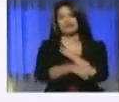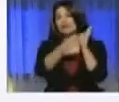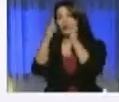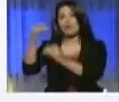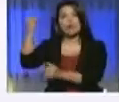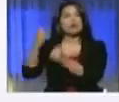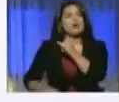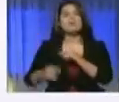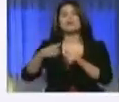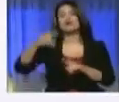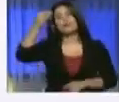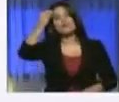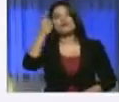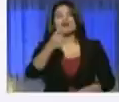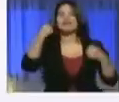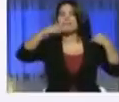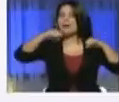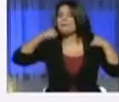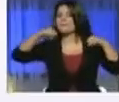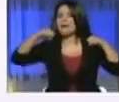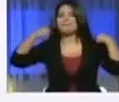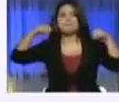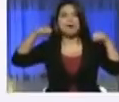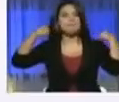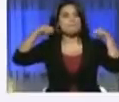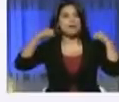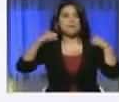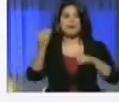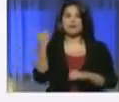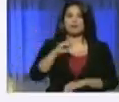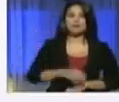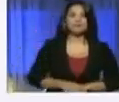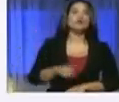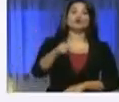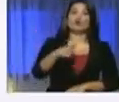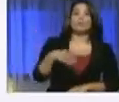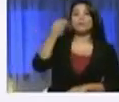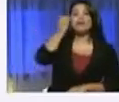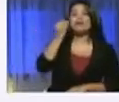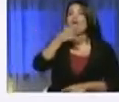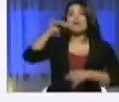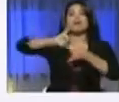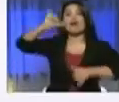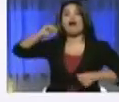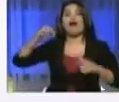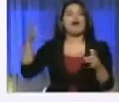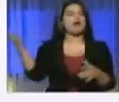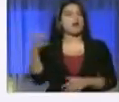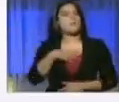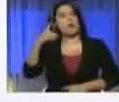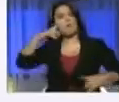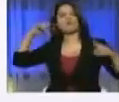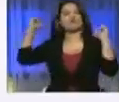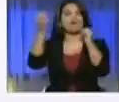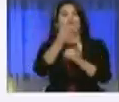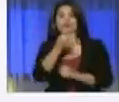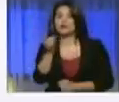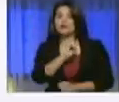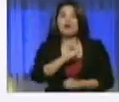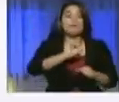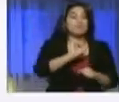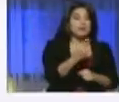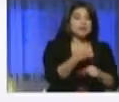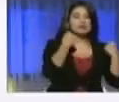fogueo. No se llega a las grandes ligas de la noche a la mañana, no, primero clase A, clase B, etcétera,